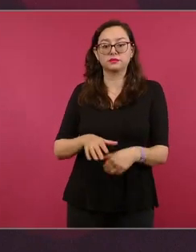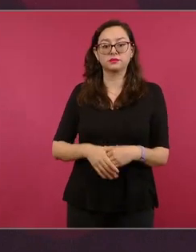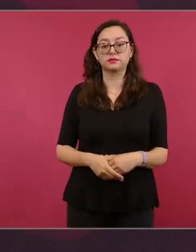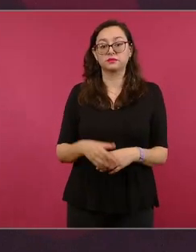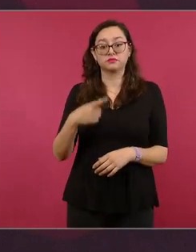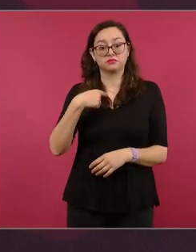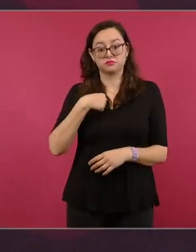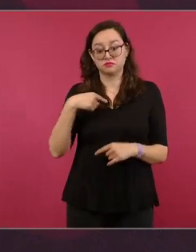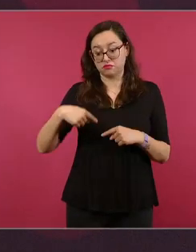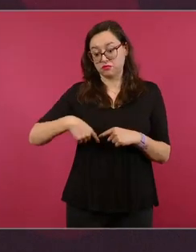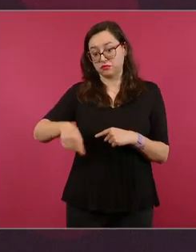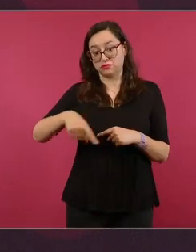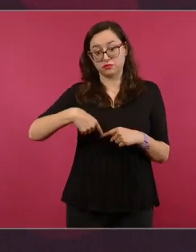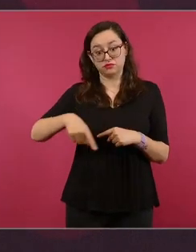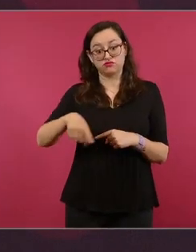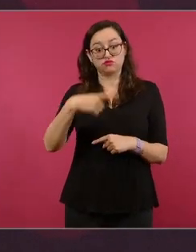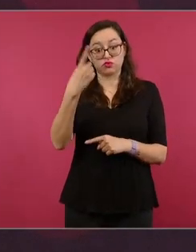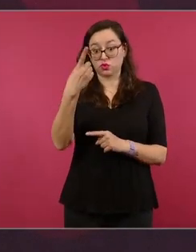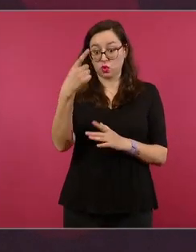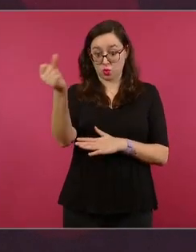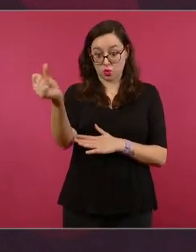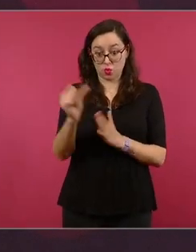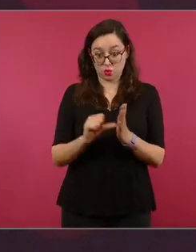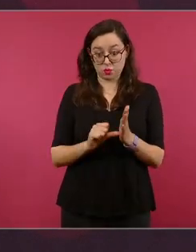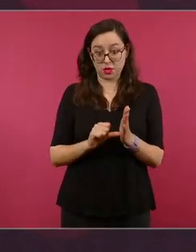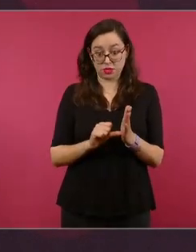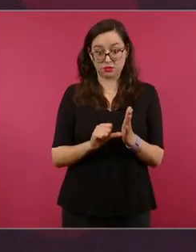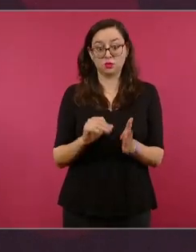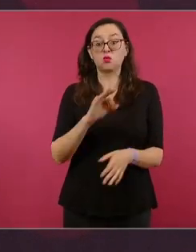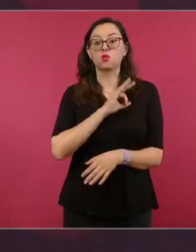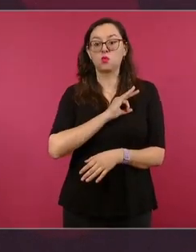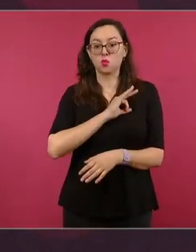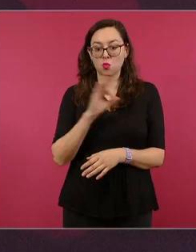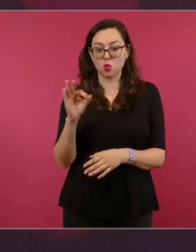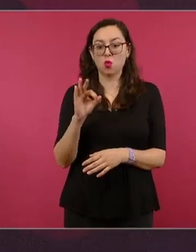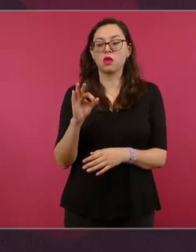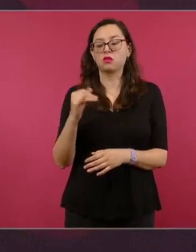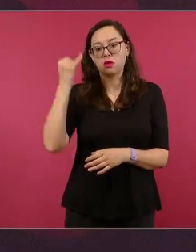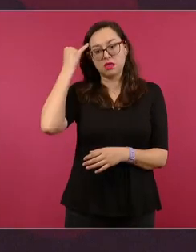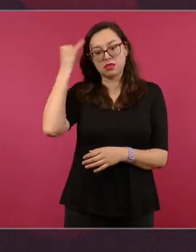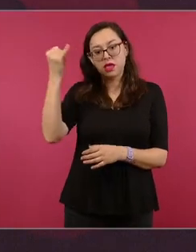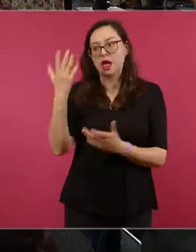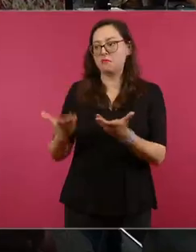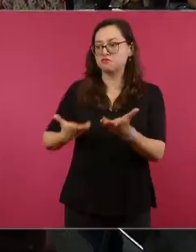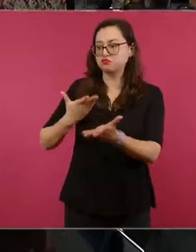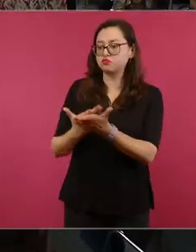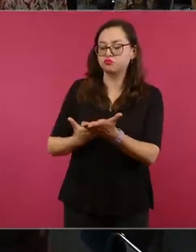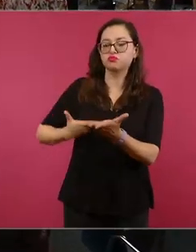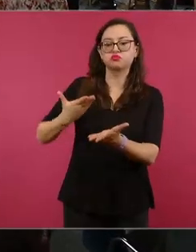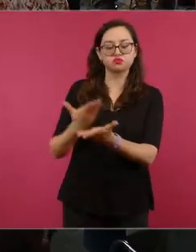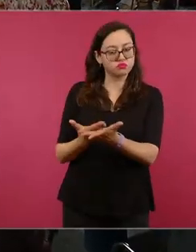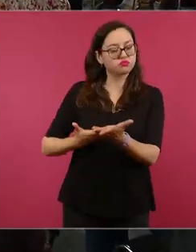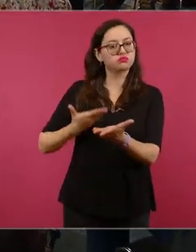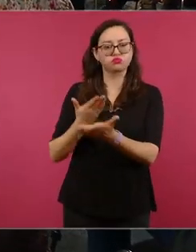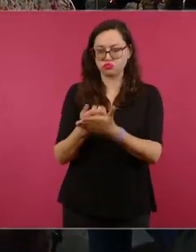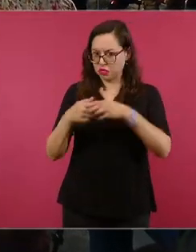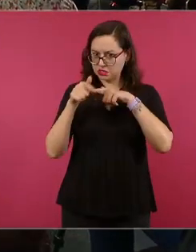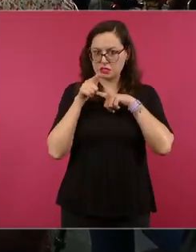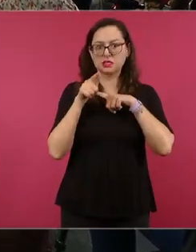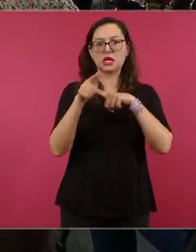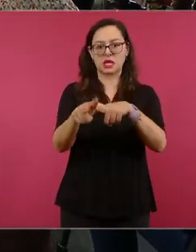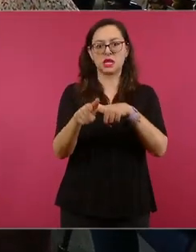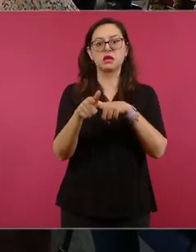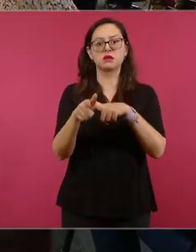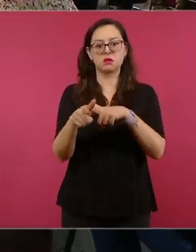mes para presentar iniciativas y para que